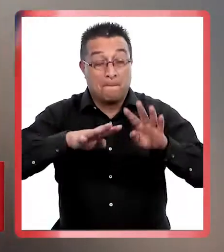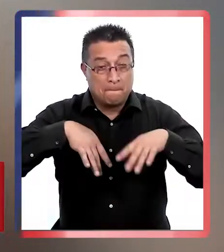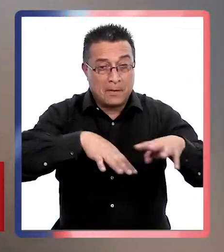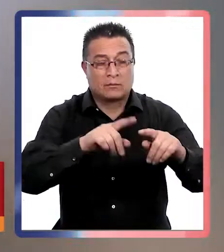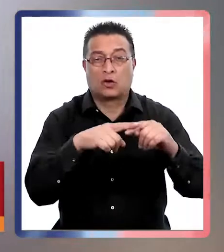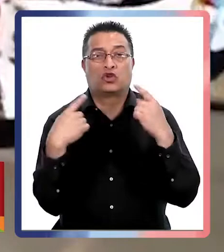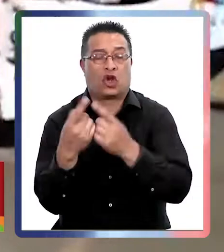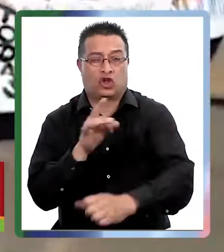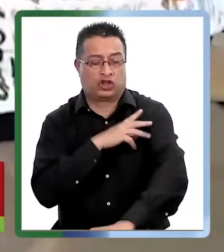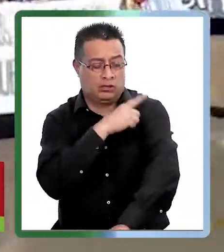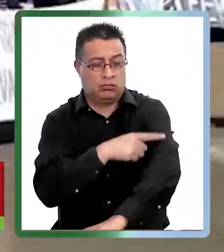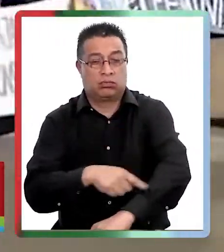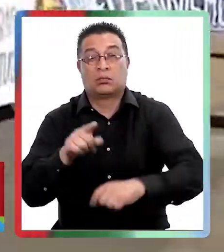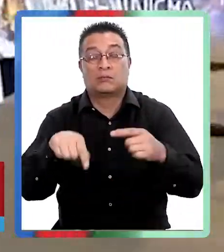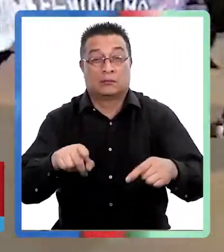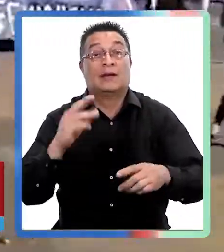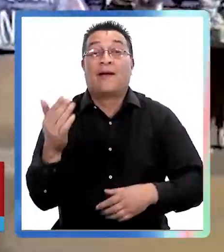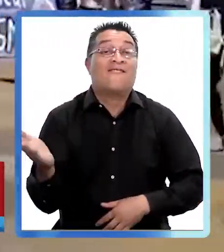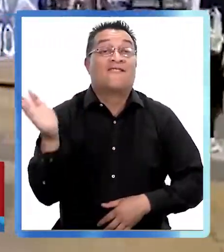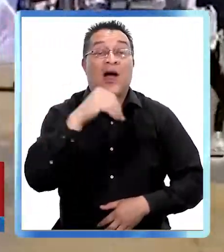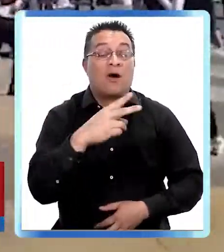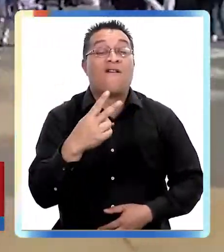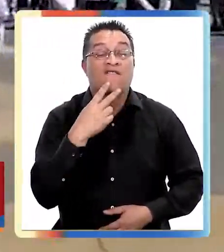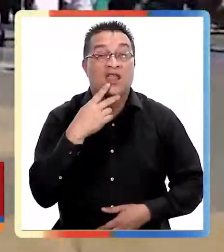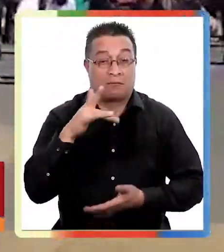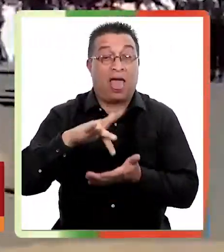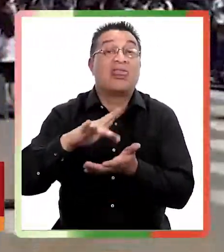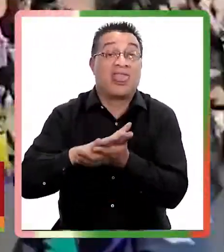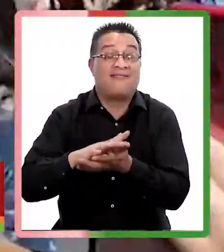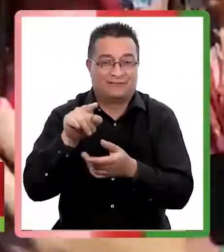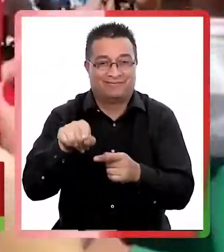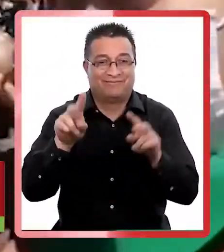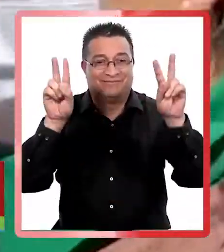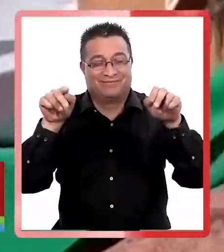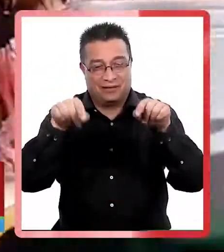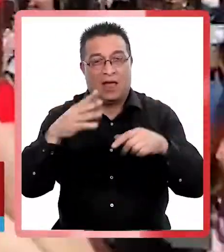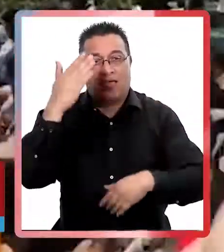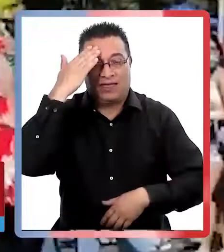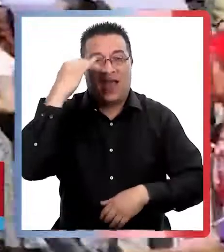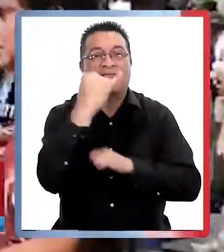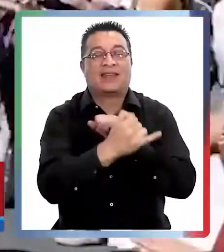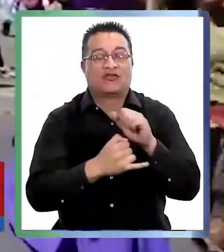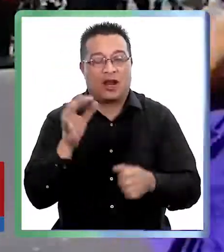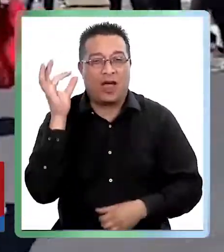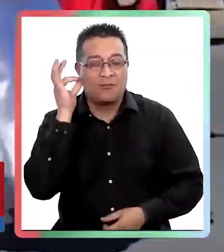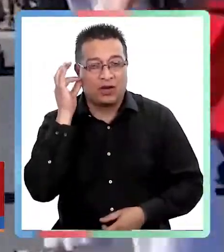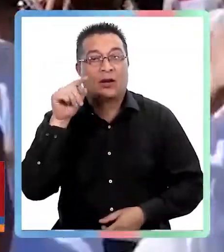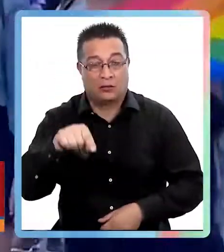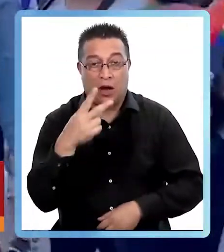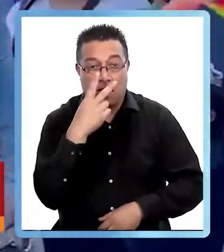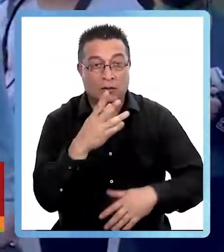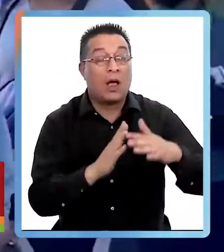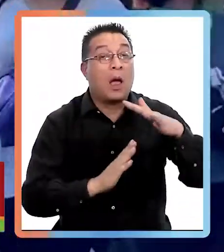Con marchas en todo el país bajo el eslogan "Vamos por la vida que nos deben", se vivió el Día Internacional de la Mujer. Hoy repasamos